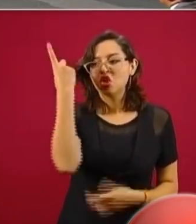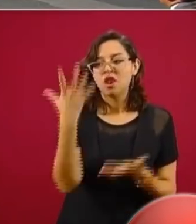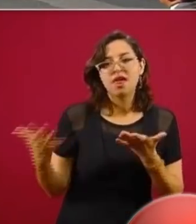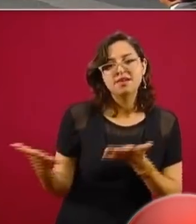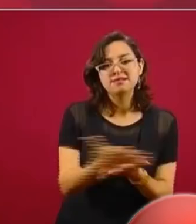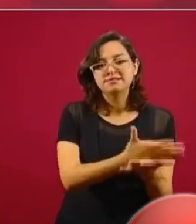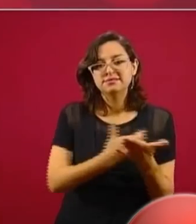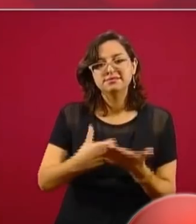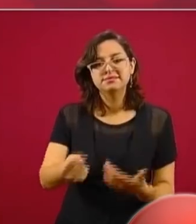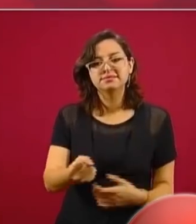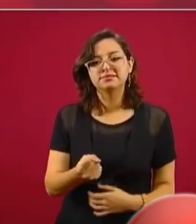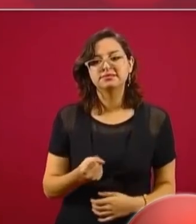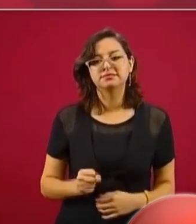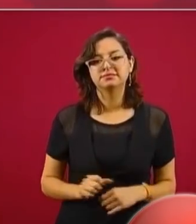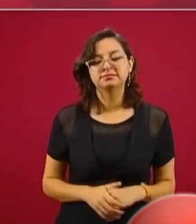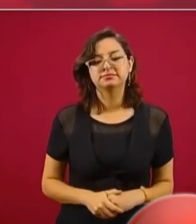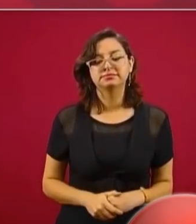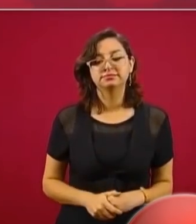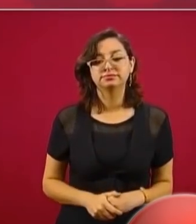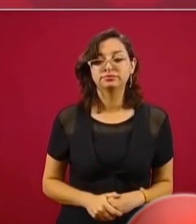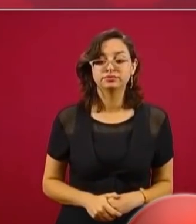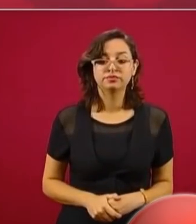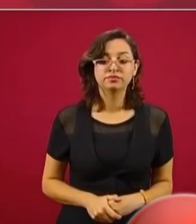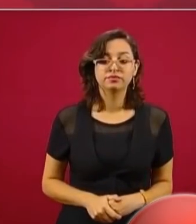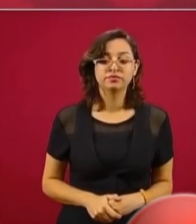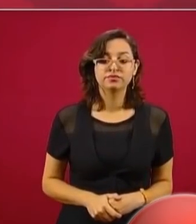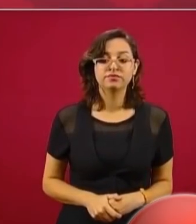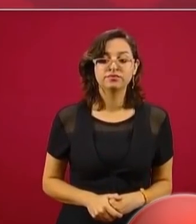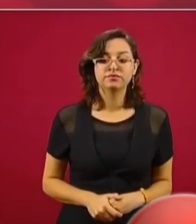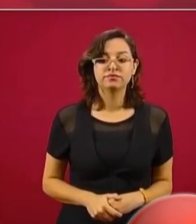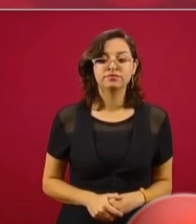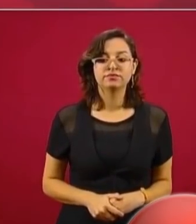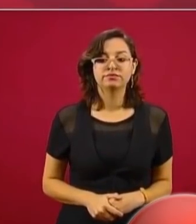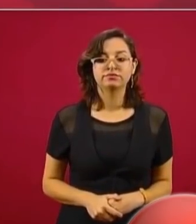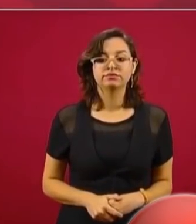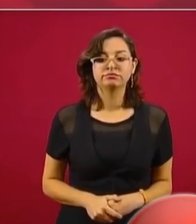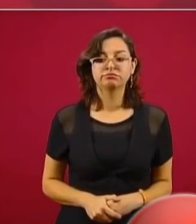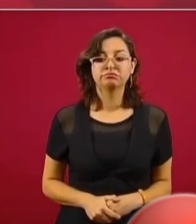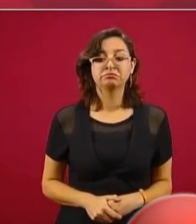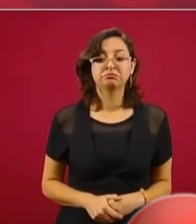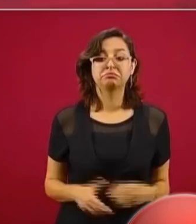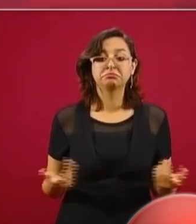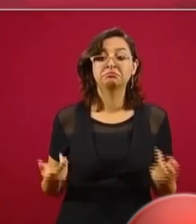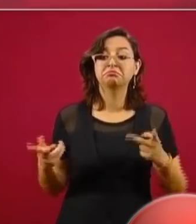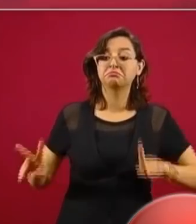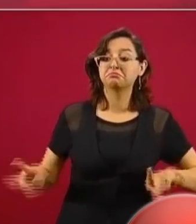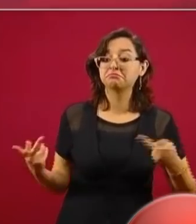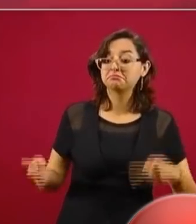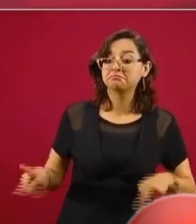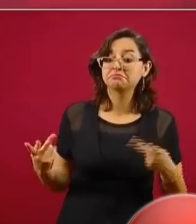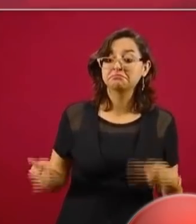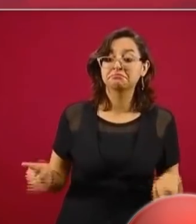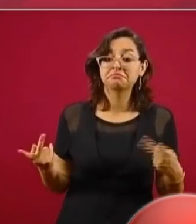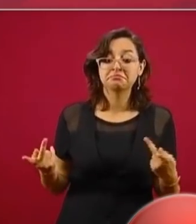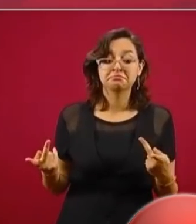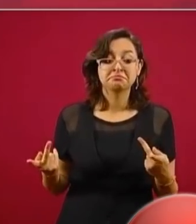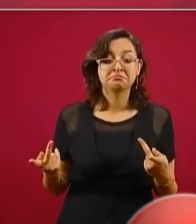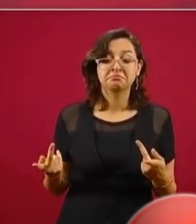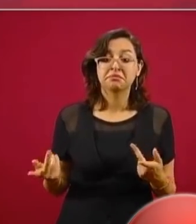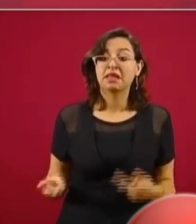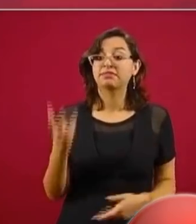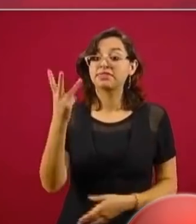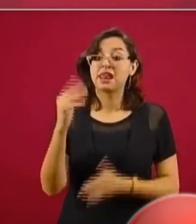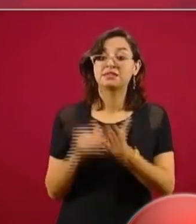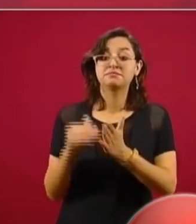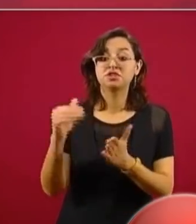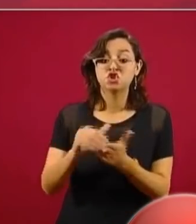$95. Y se vendían hasta 3